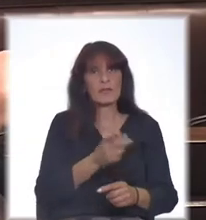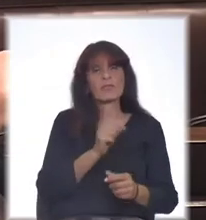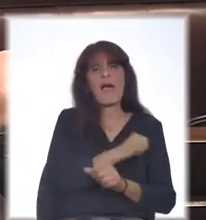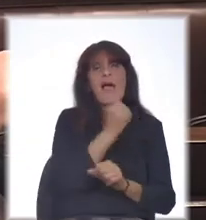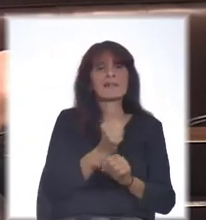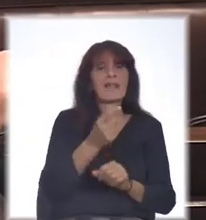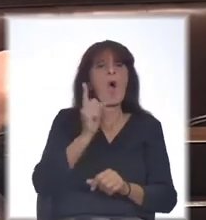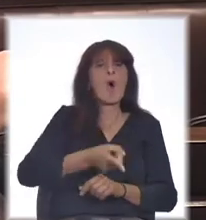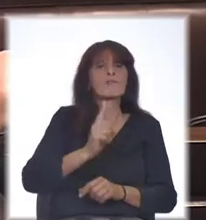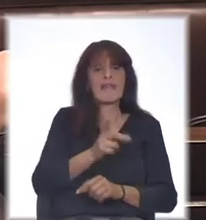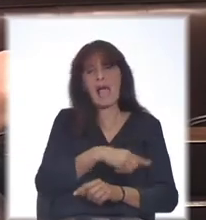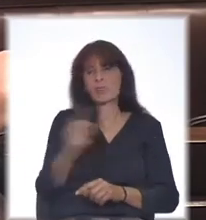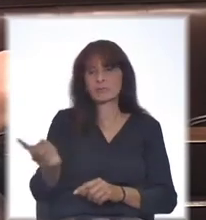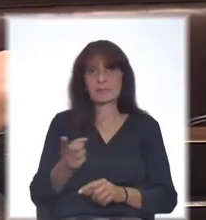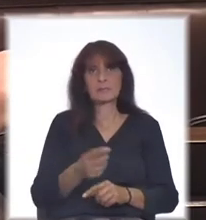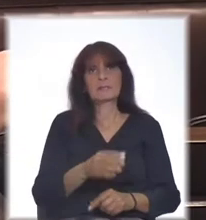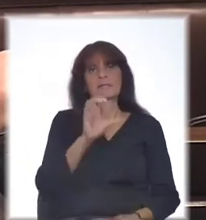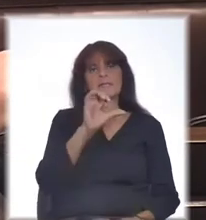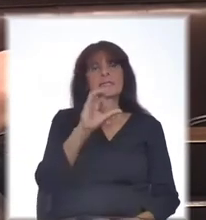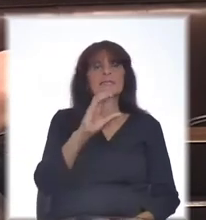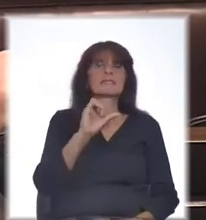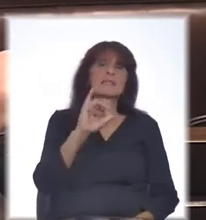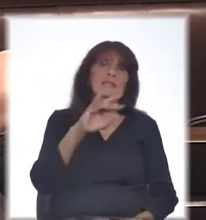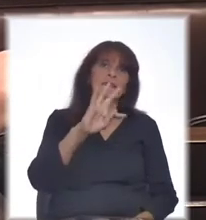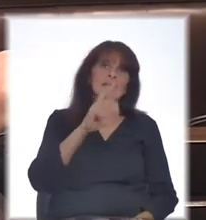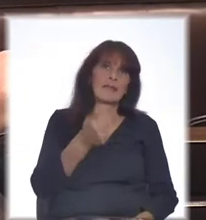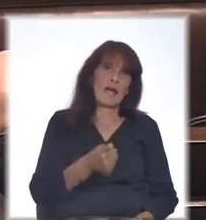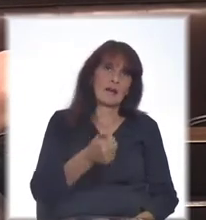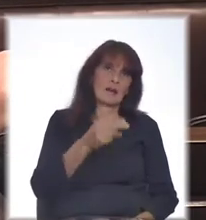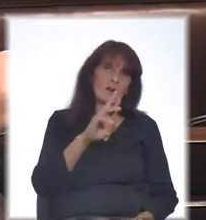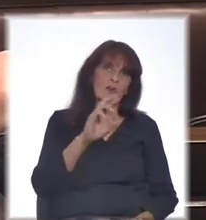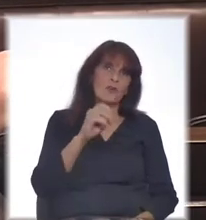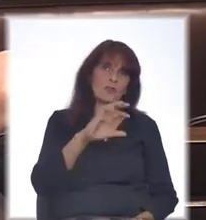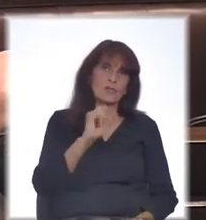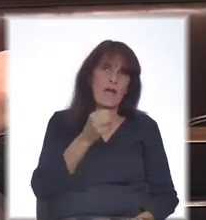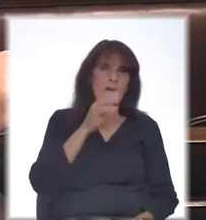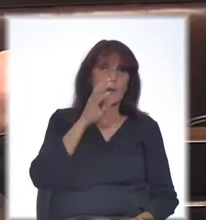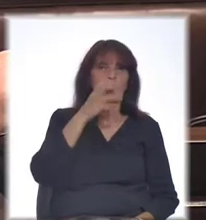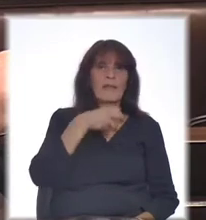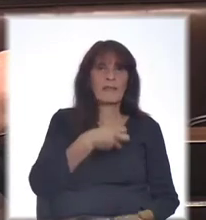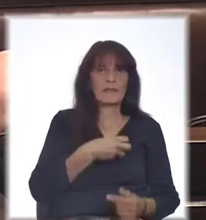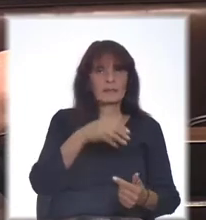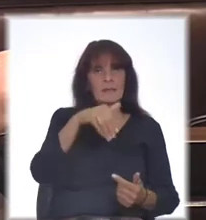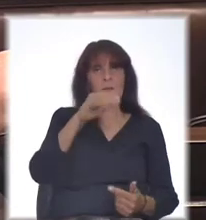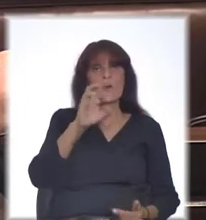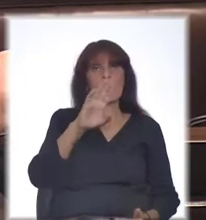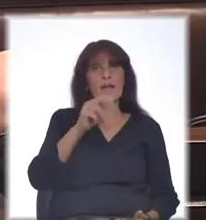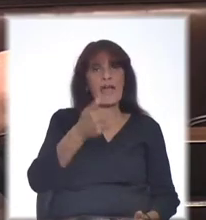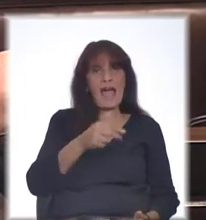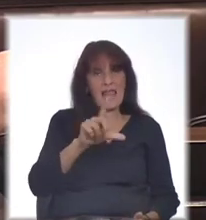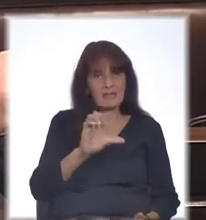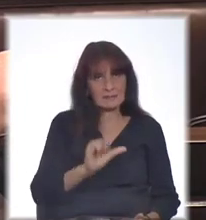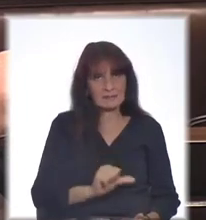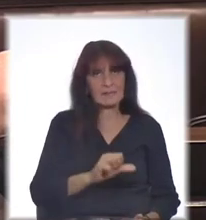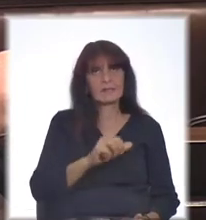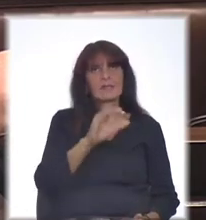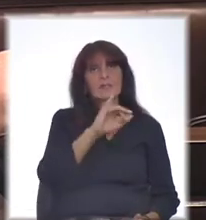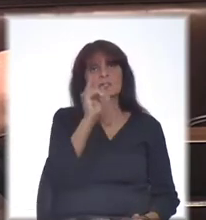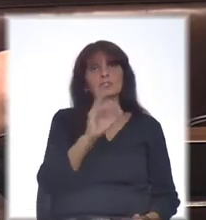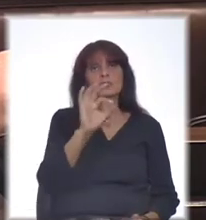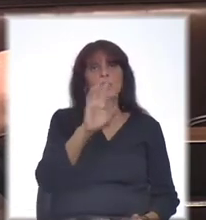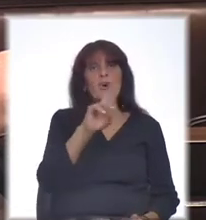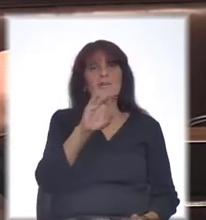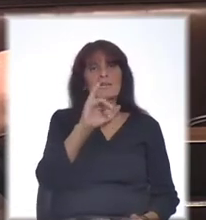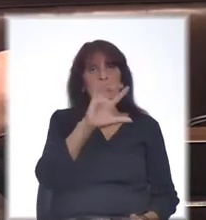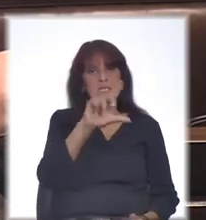al exilio. Citarrosa, Mario Benedetti, Daniel Biglietti, Los Olimareños, Numas Moraes, China Zorrilla,